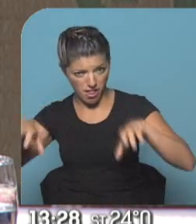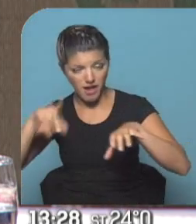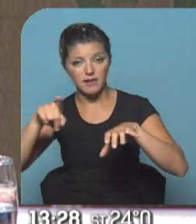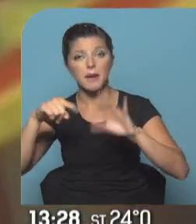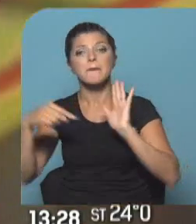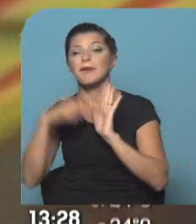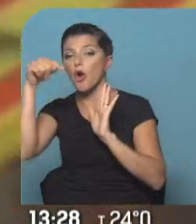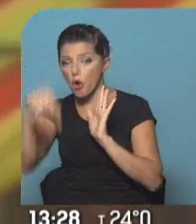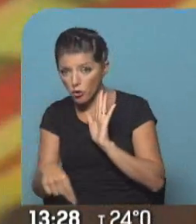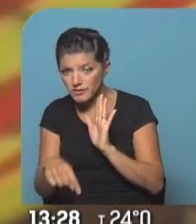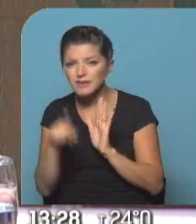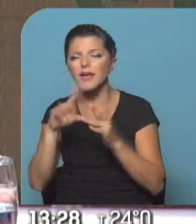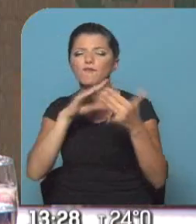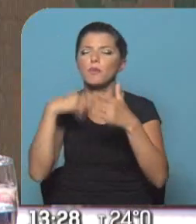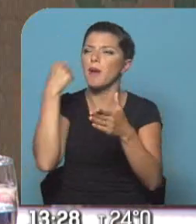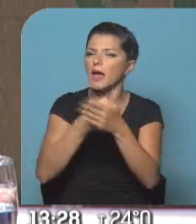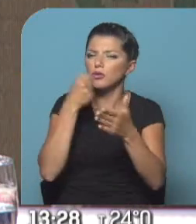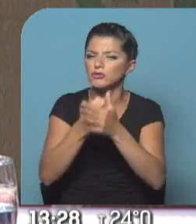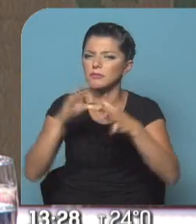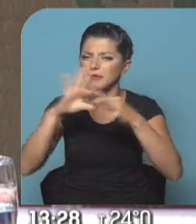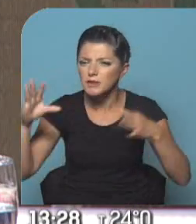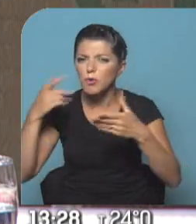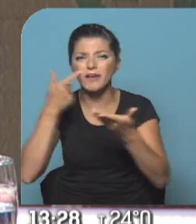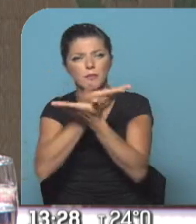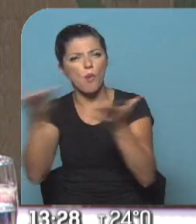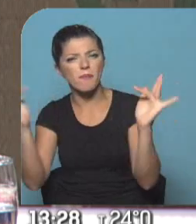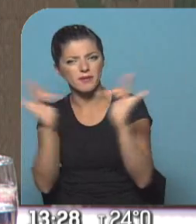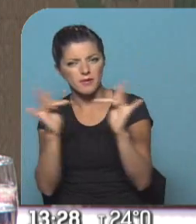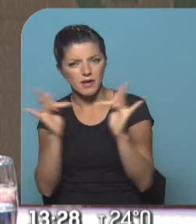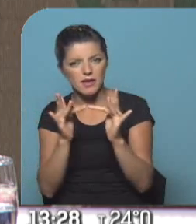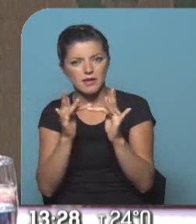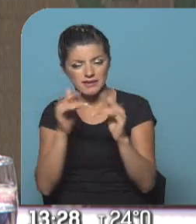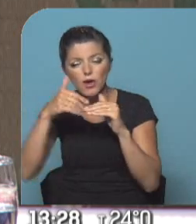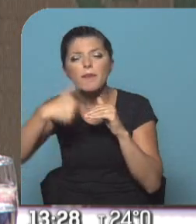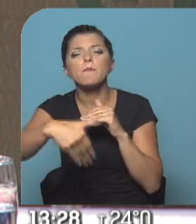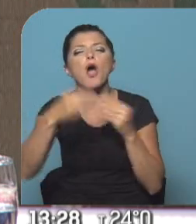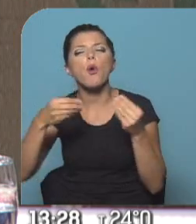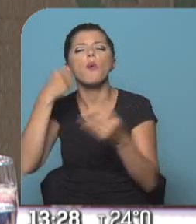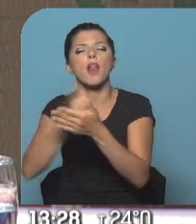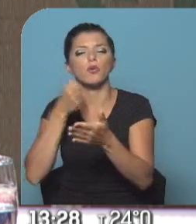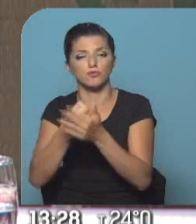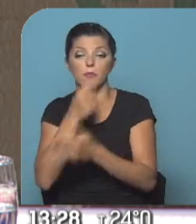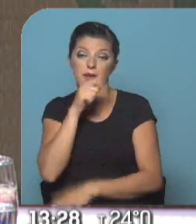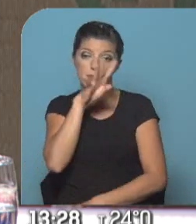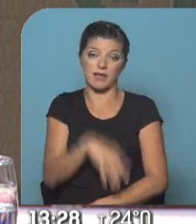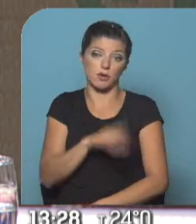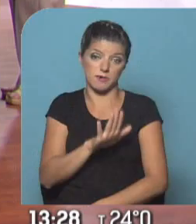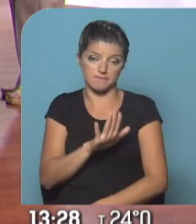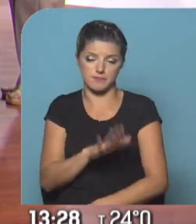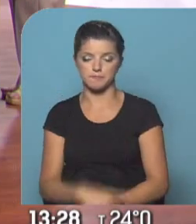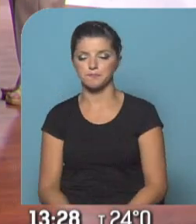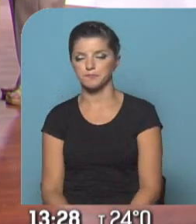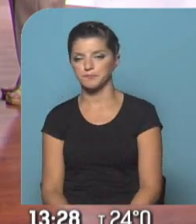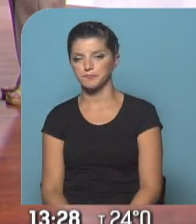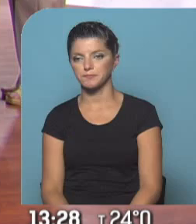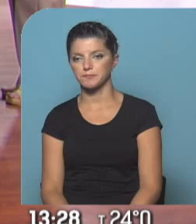día mediatizado por imágenes y cómo va a ser la nueva lucha del separatismo. Me parece que el caso catalán es uno. Jorge. Y hoy ya